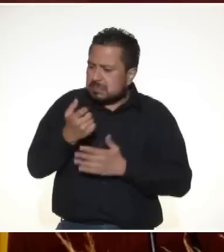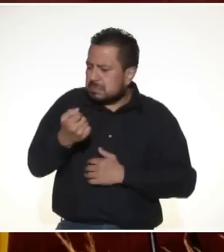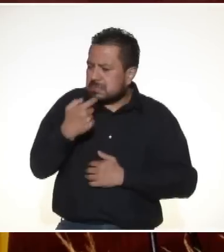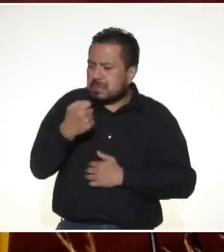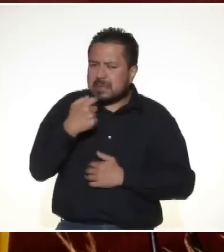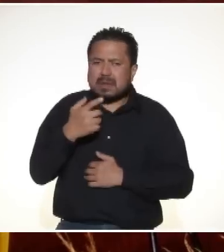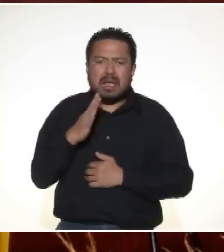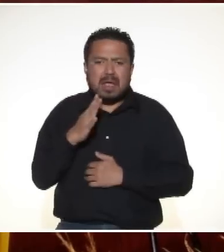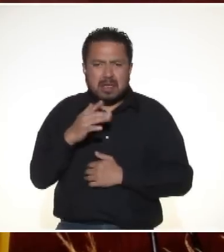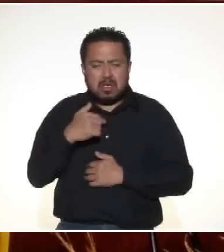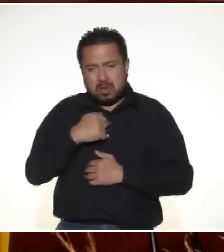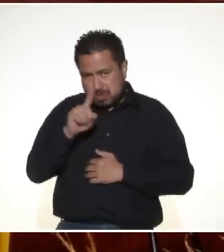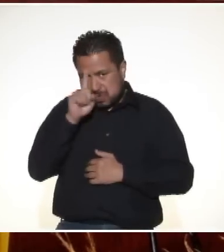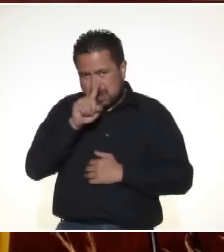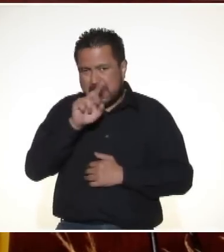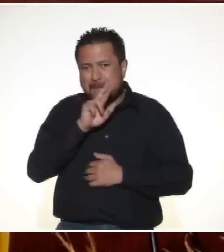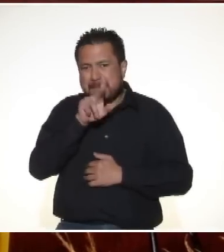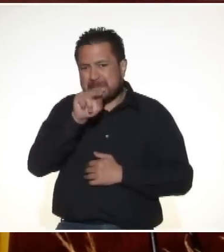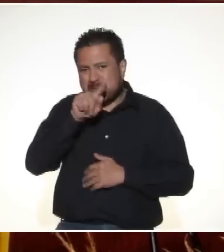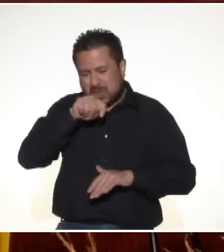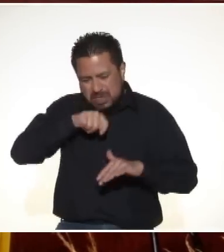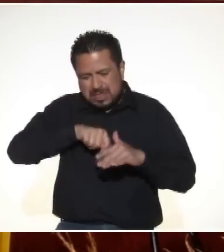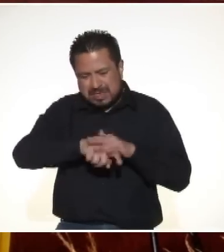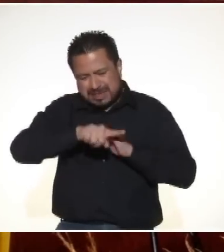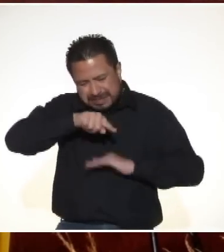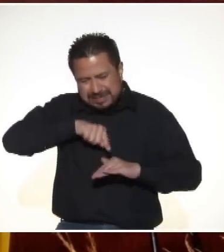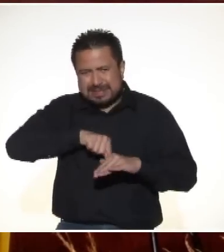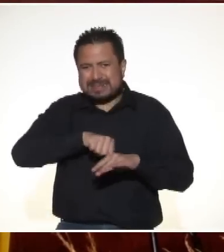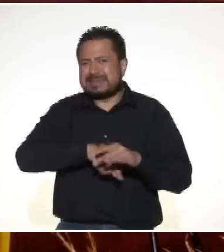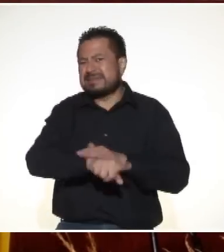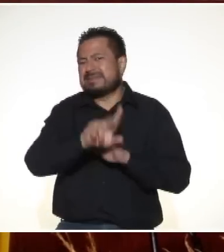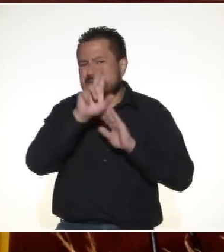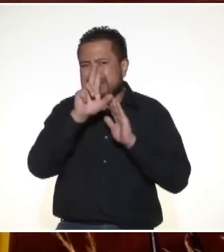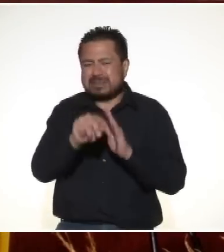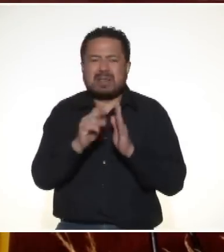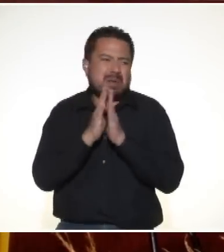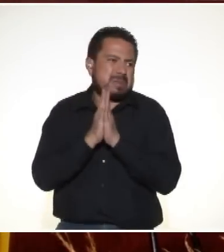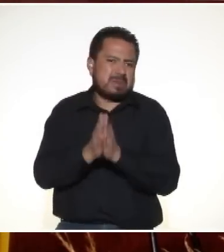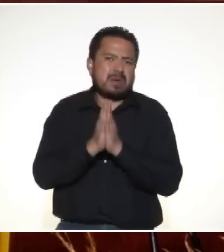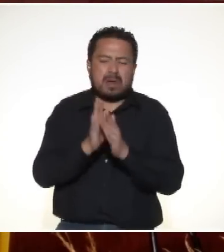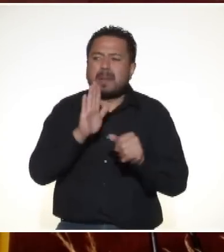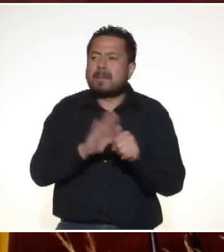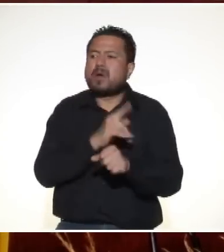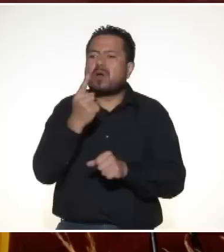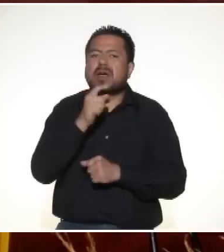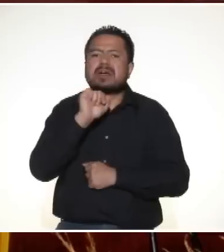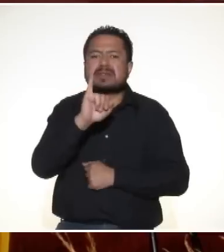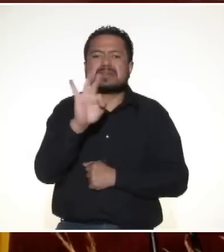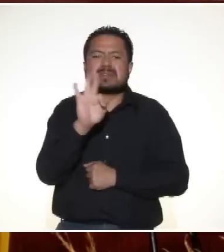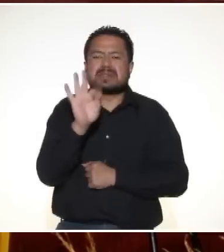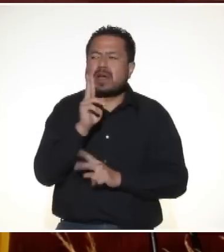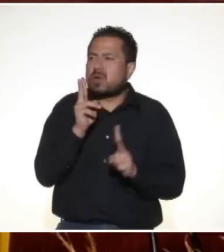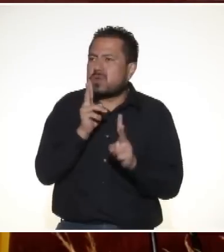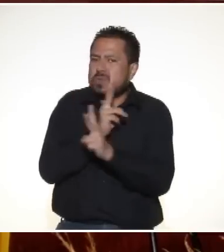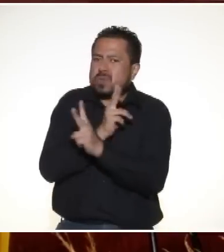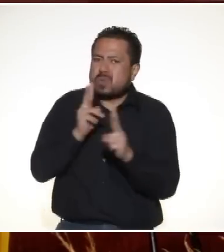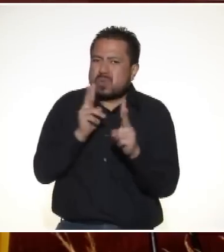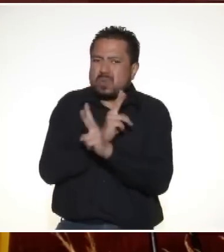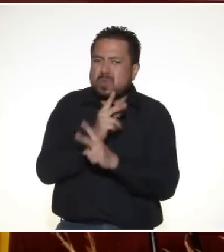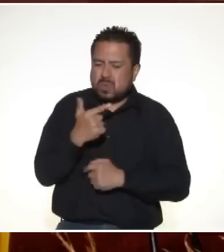inmunosupresores, yo recomiendo no meterse a cuevas, ni a cavernas, ni a cenotes. ¿Por qué? Porque si aspiras este guano, que se